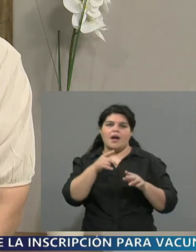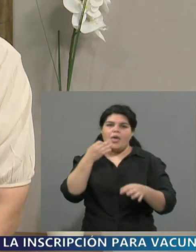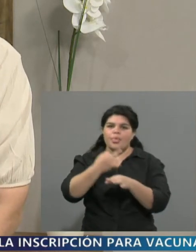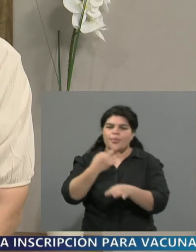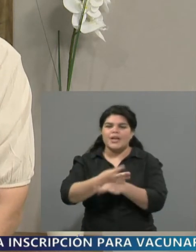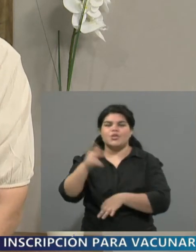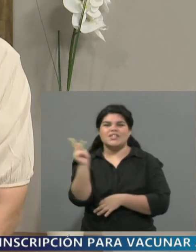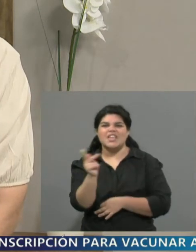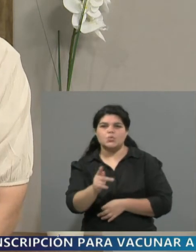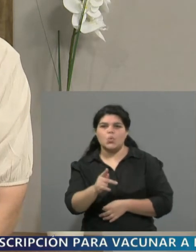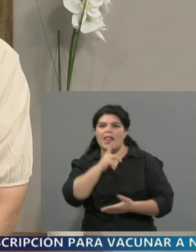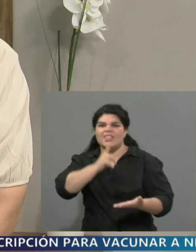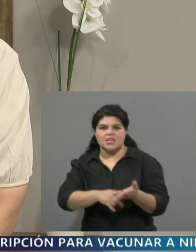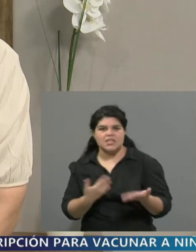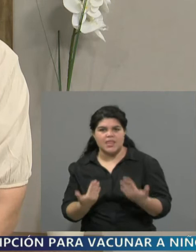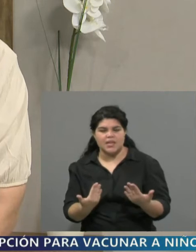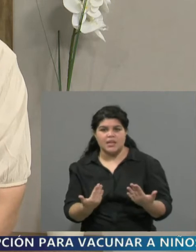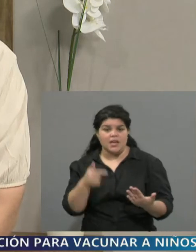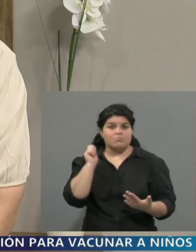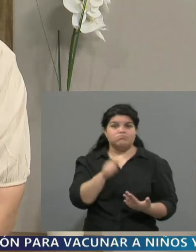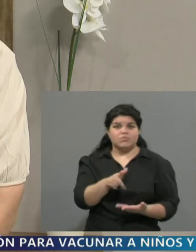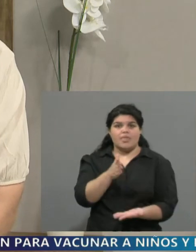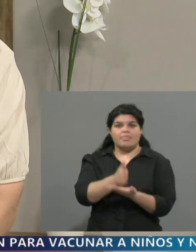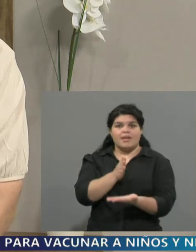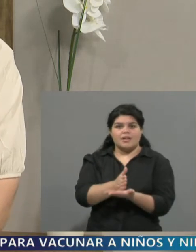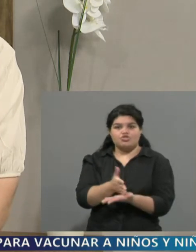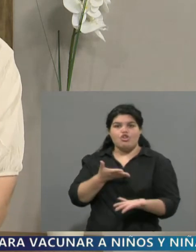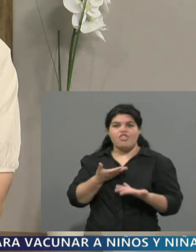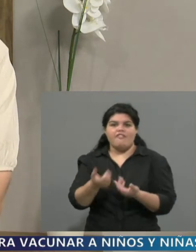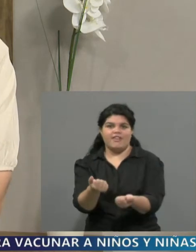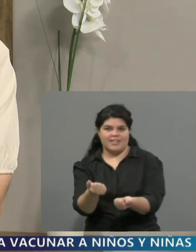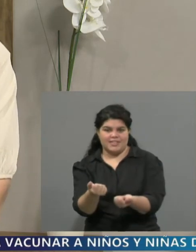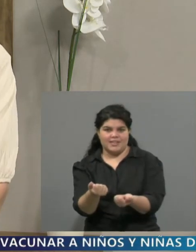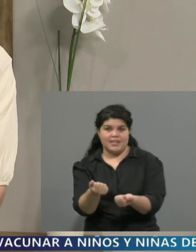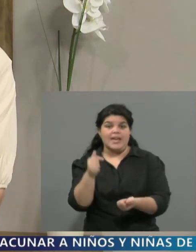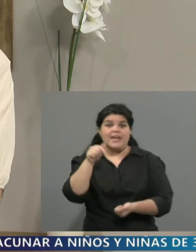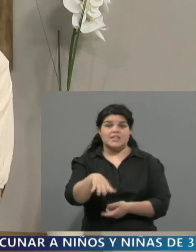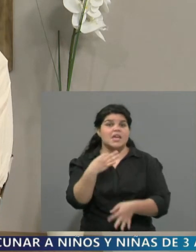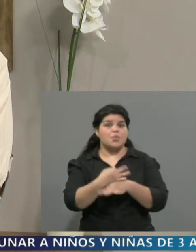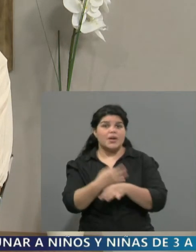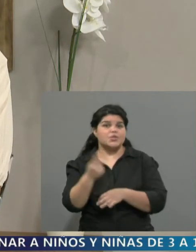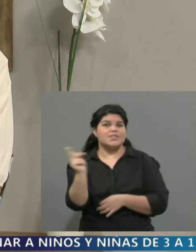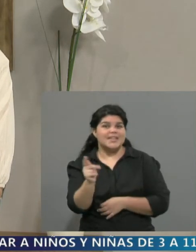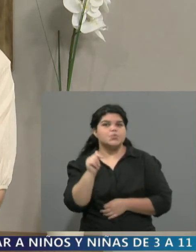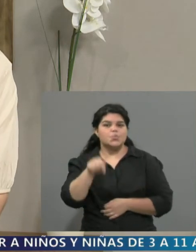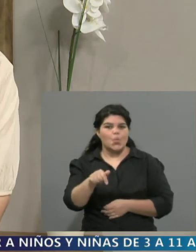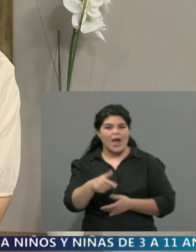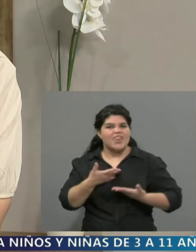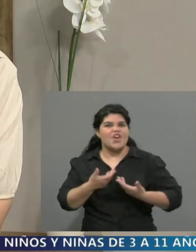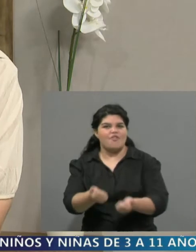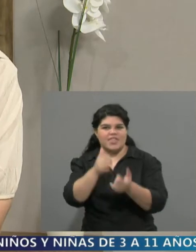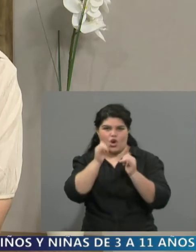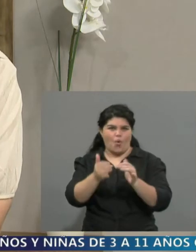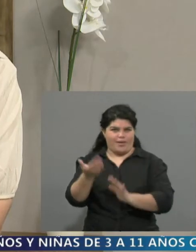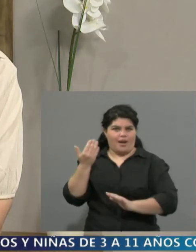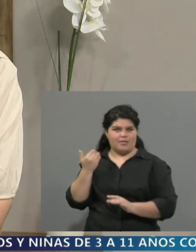su derecho, ¿no? Lo que por derecho les corresponde, que es la educación sexual integral. Yo creo que hay